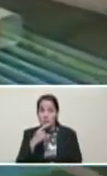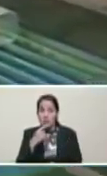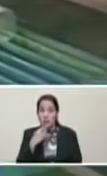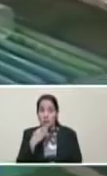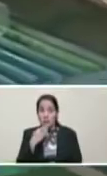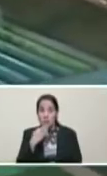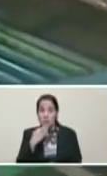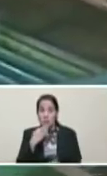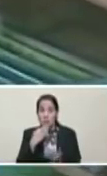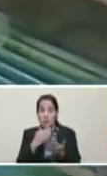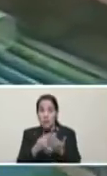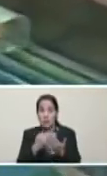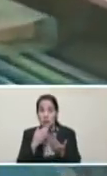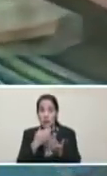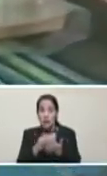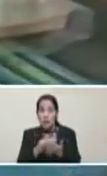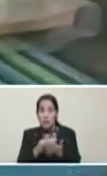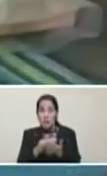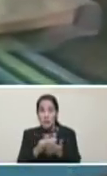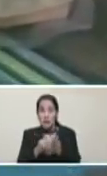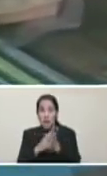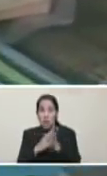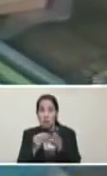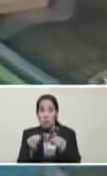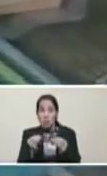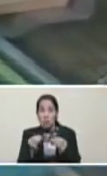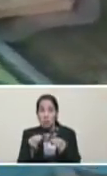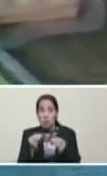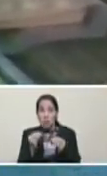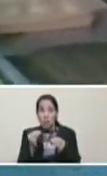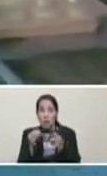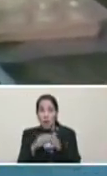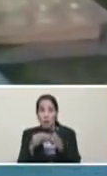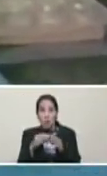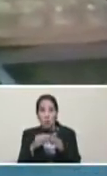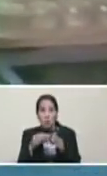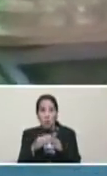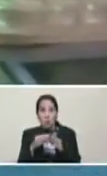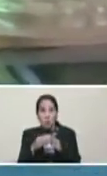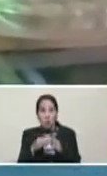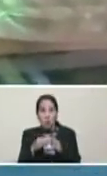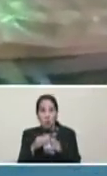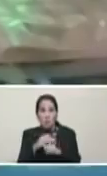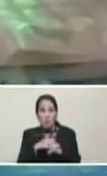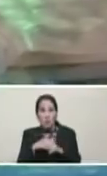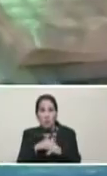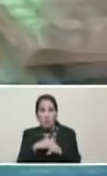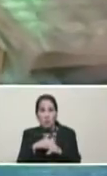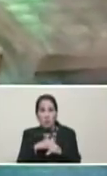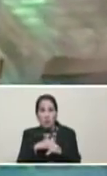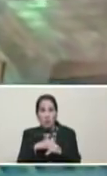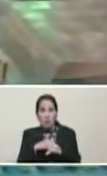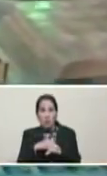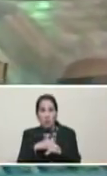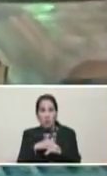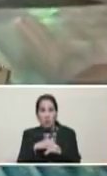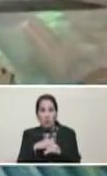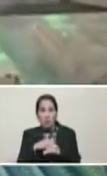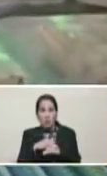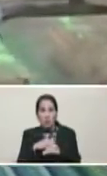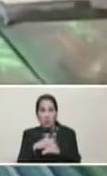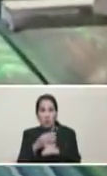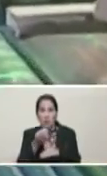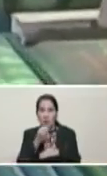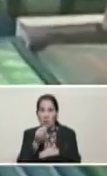a la gobernación y actuar del equipo en italia estratégica el ministerio de alimentación cuando él es ministro medina nos